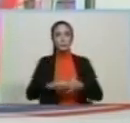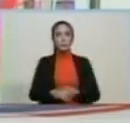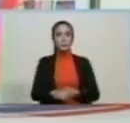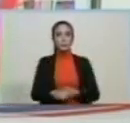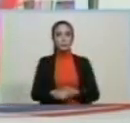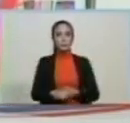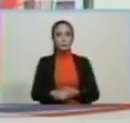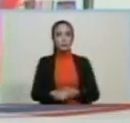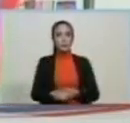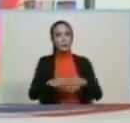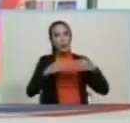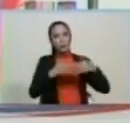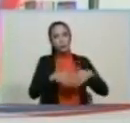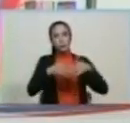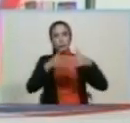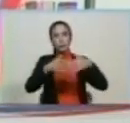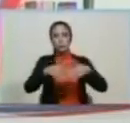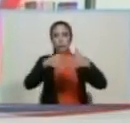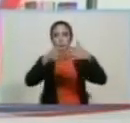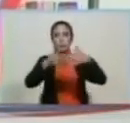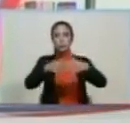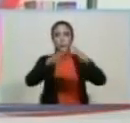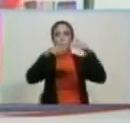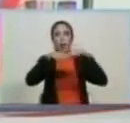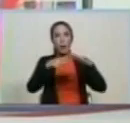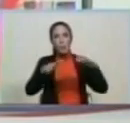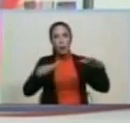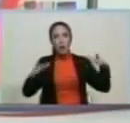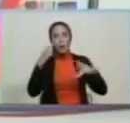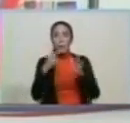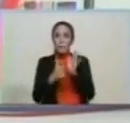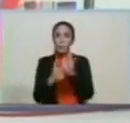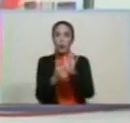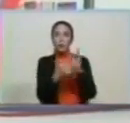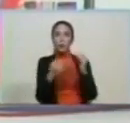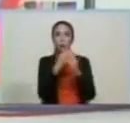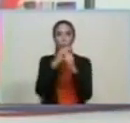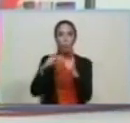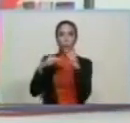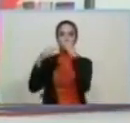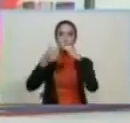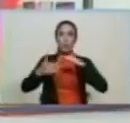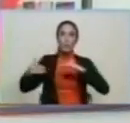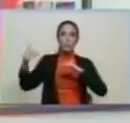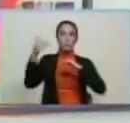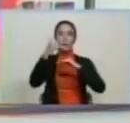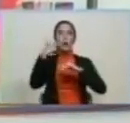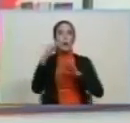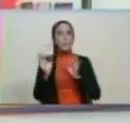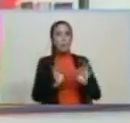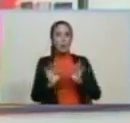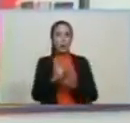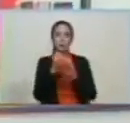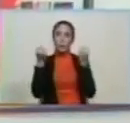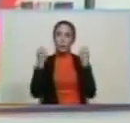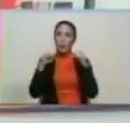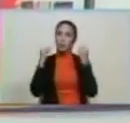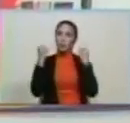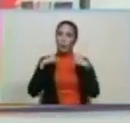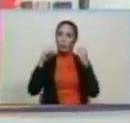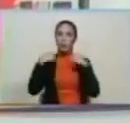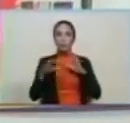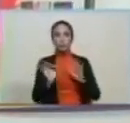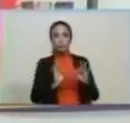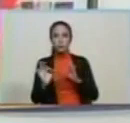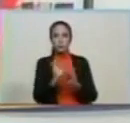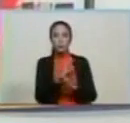aeronaval, que ha demostrado el nivel de preparación, entrenamiento,